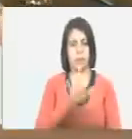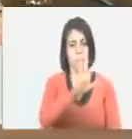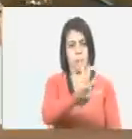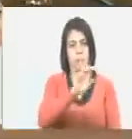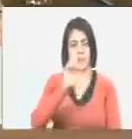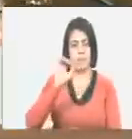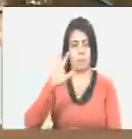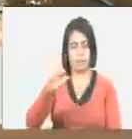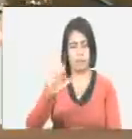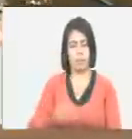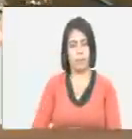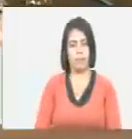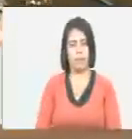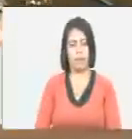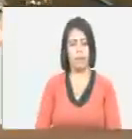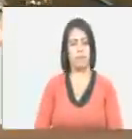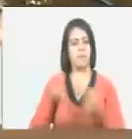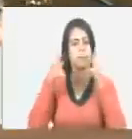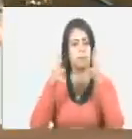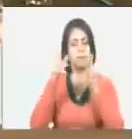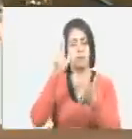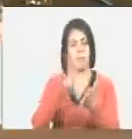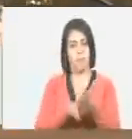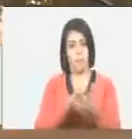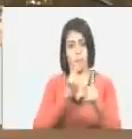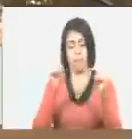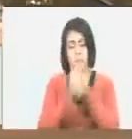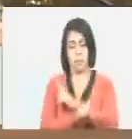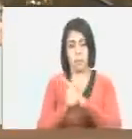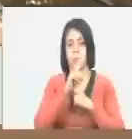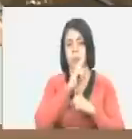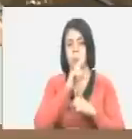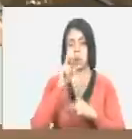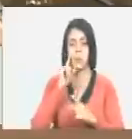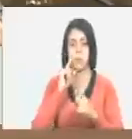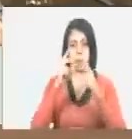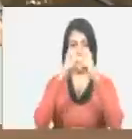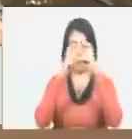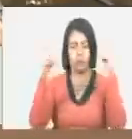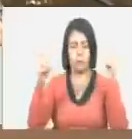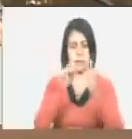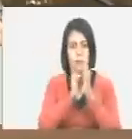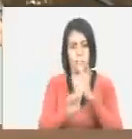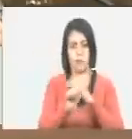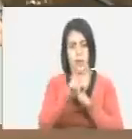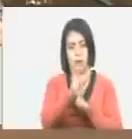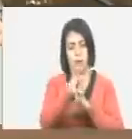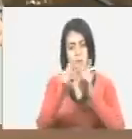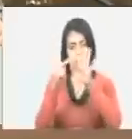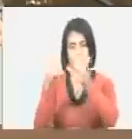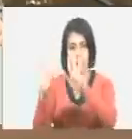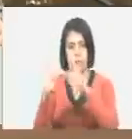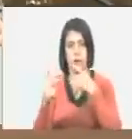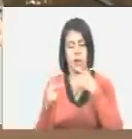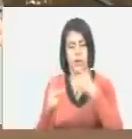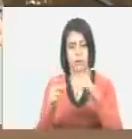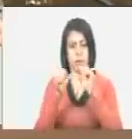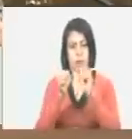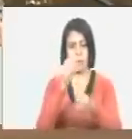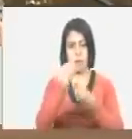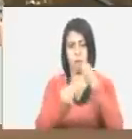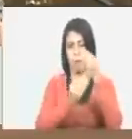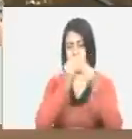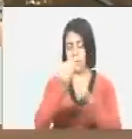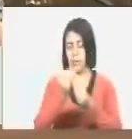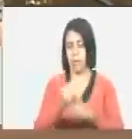Quincuagésimo quinto. Se sugiere aprobar sin modificación la denominación del epígrafe del artículo 27, quedando redactado